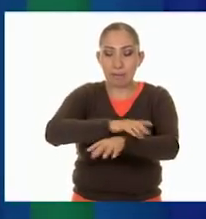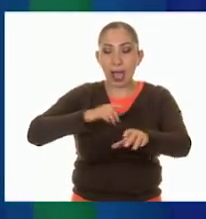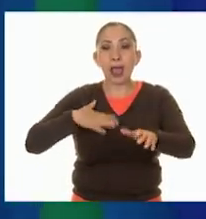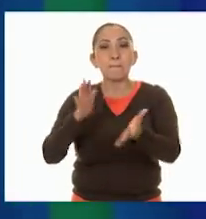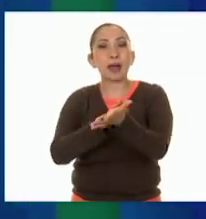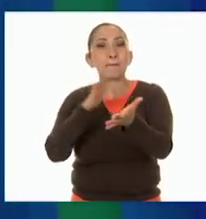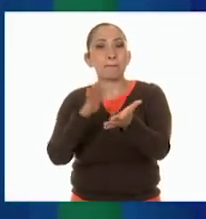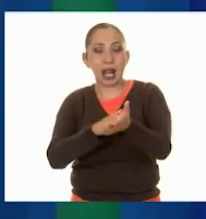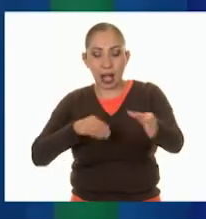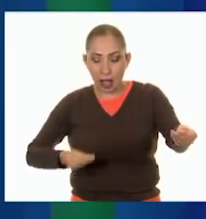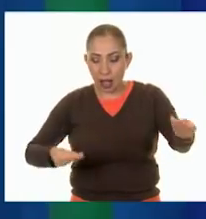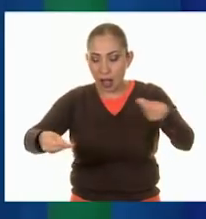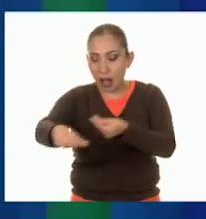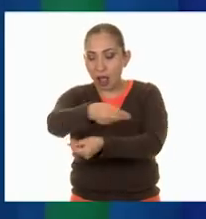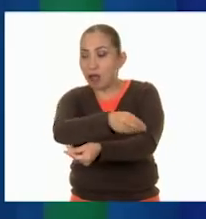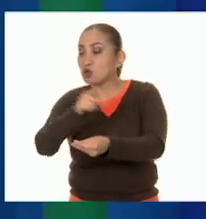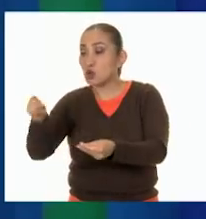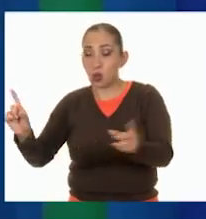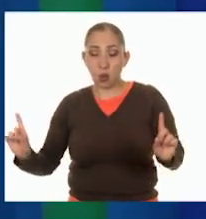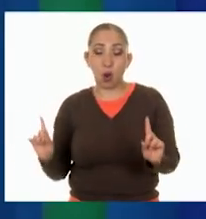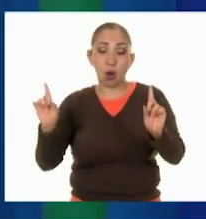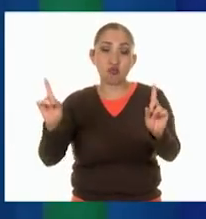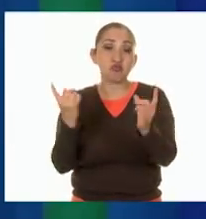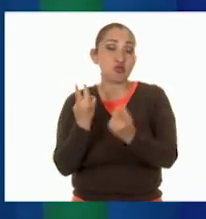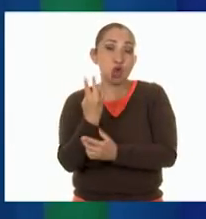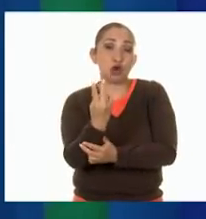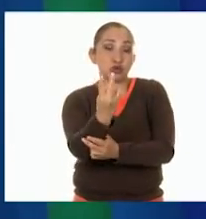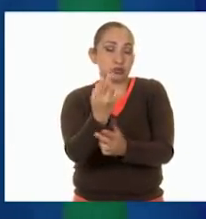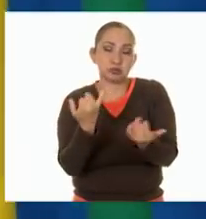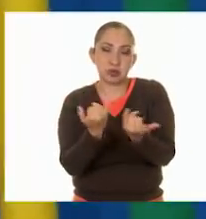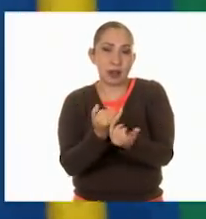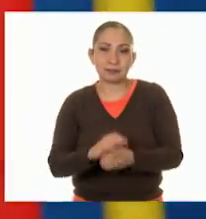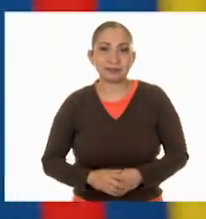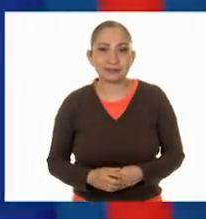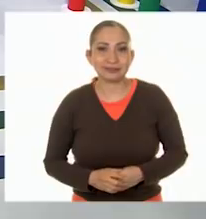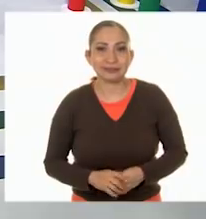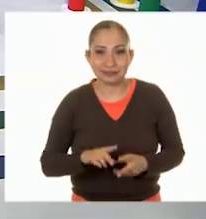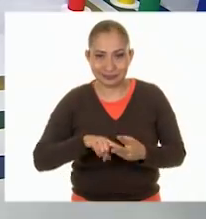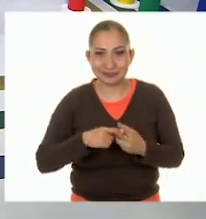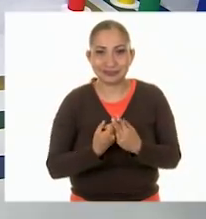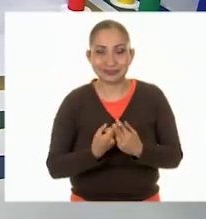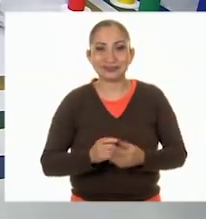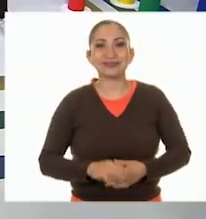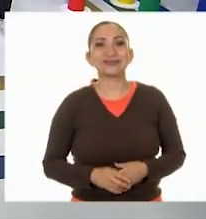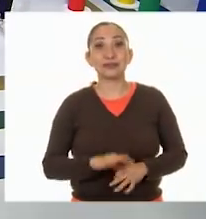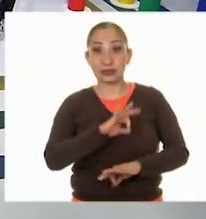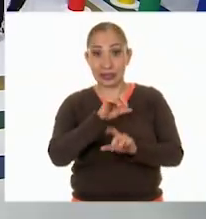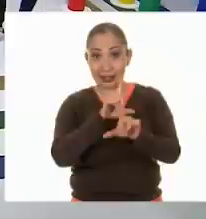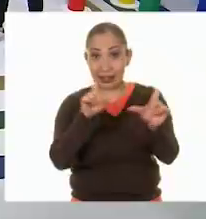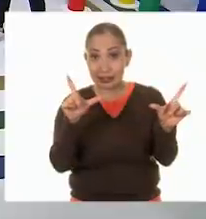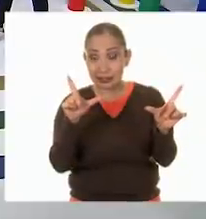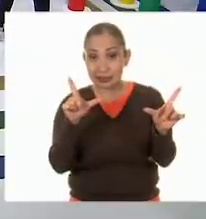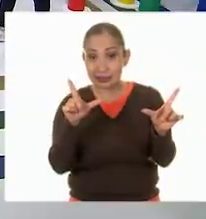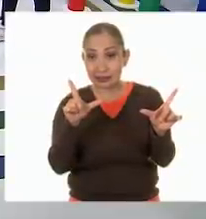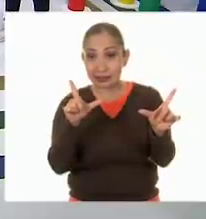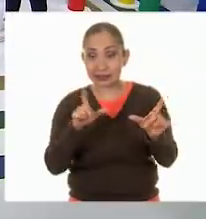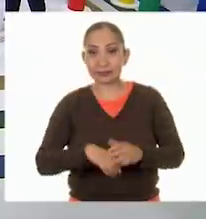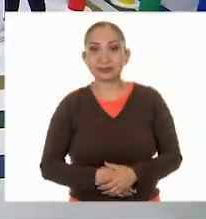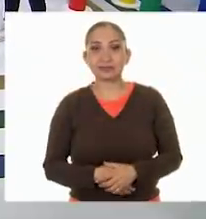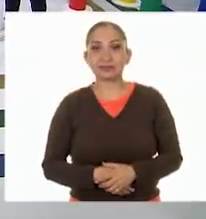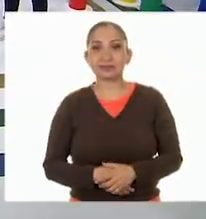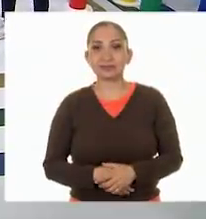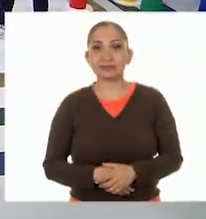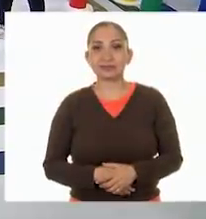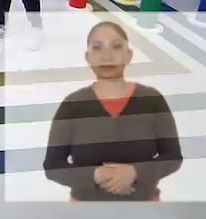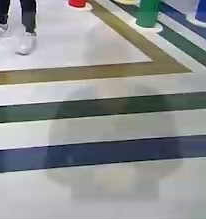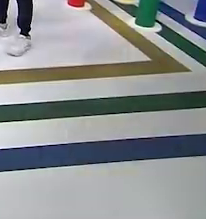o salten juntos, cada quien de un lado. ¿Empezamos? Sí. ¿Listas y listos al principio de su